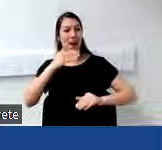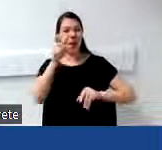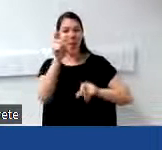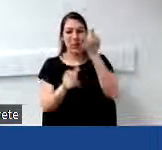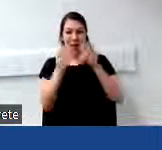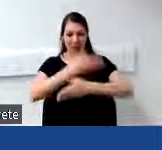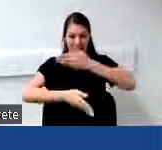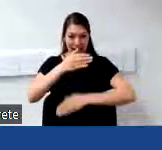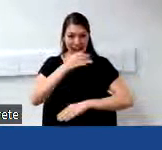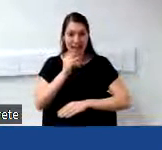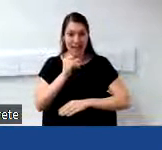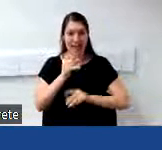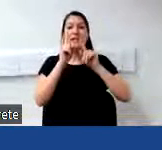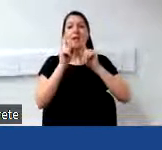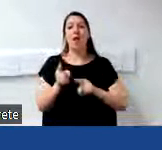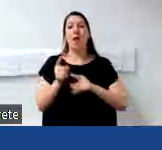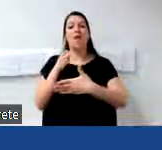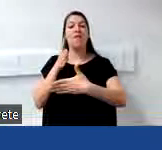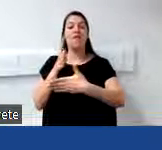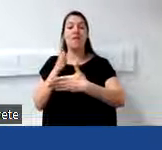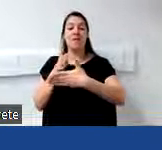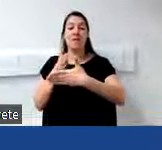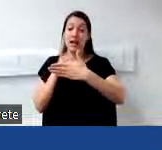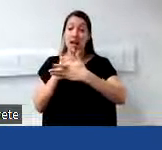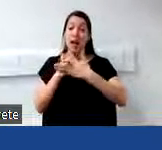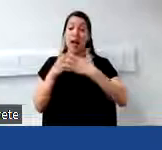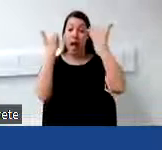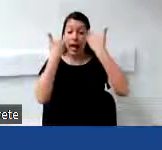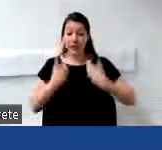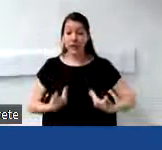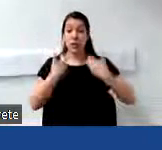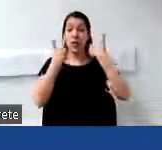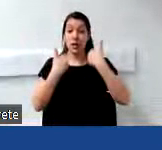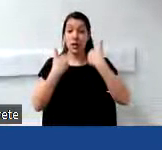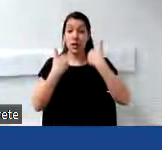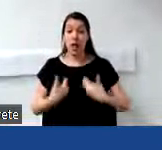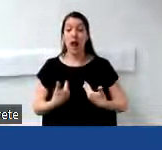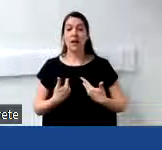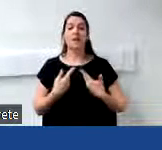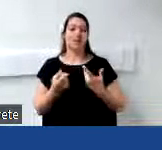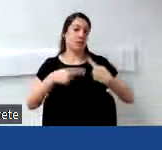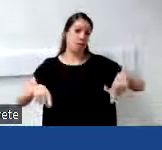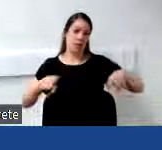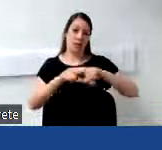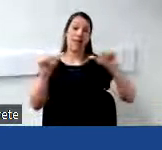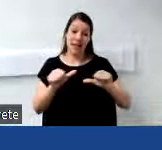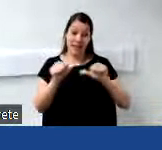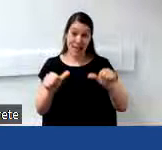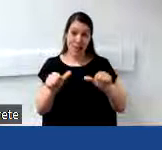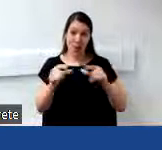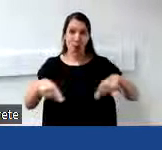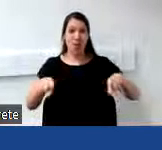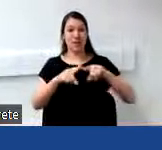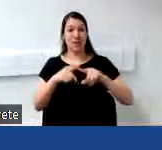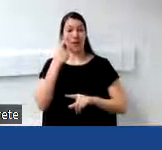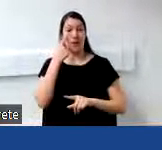las barreras actitudinales que tienen que ver, bueno, justamente con esto de la tarea que ustedes realizaron y que han identificado muy